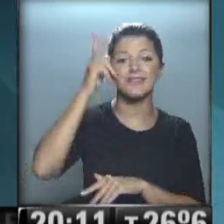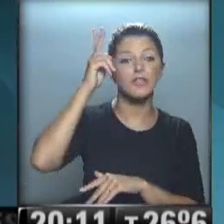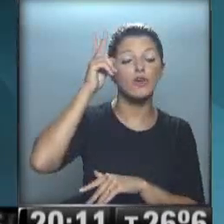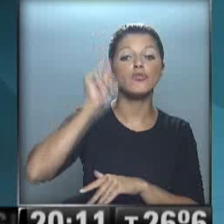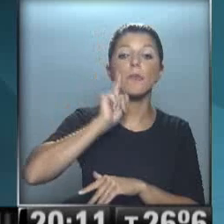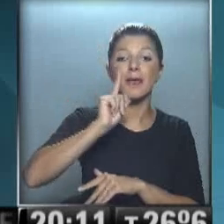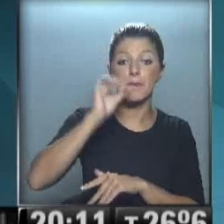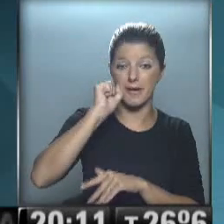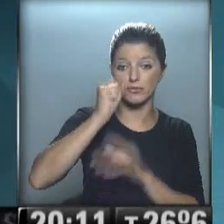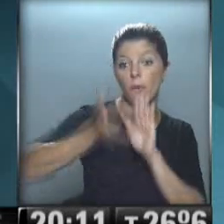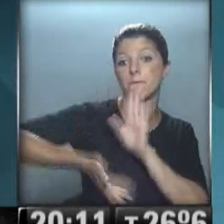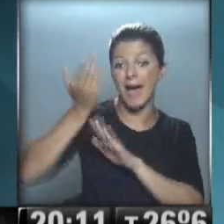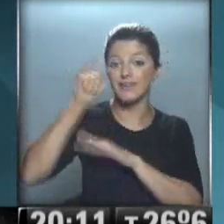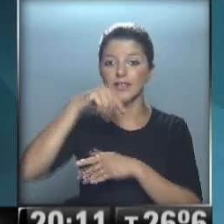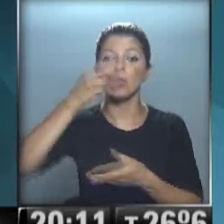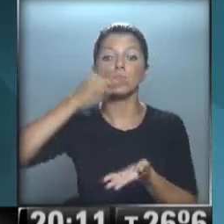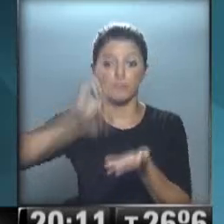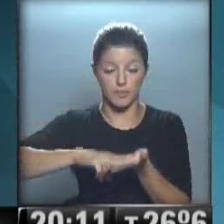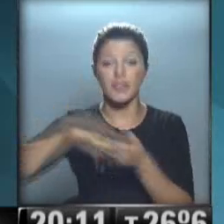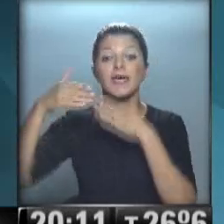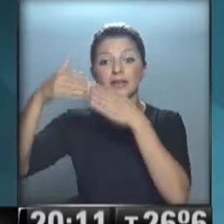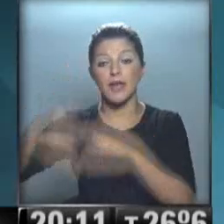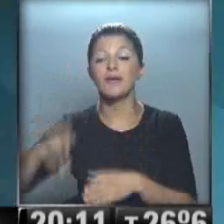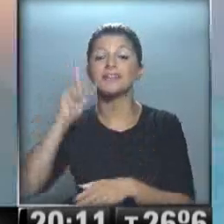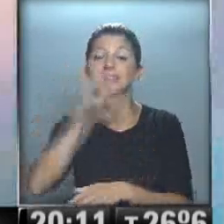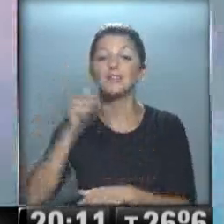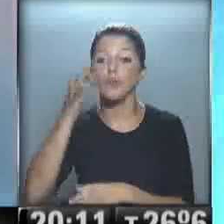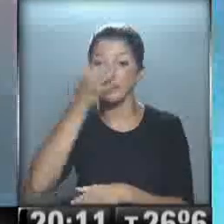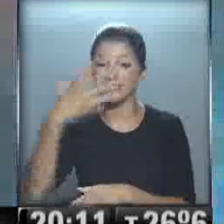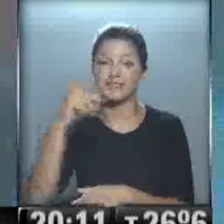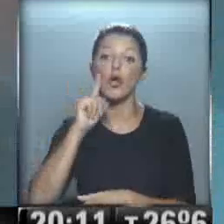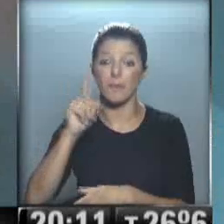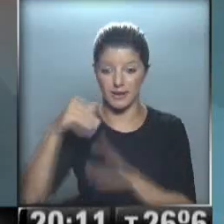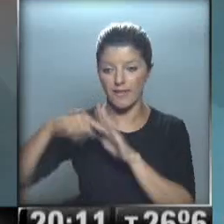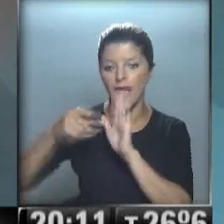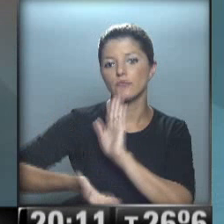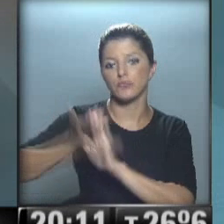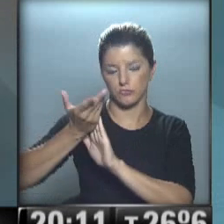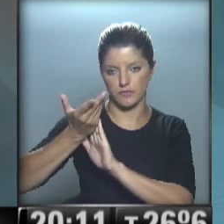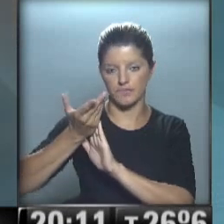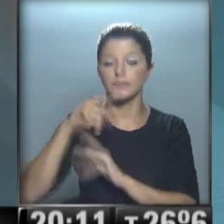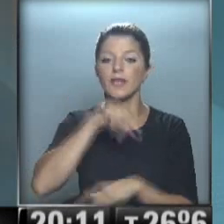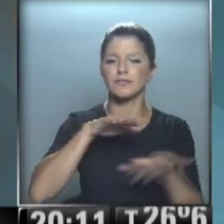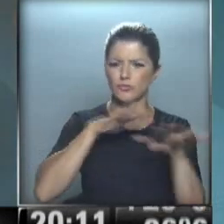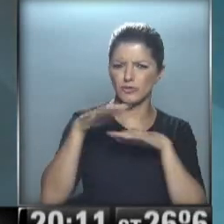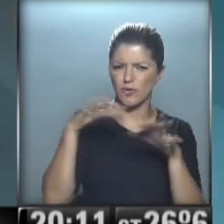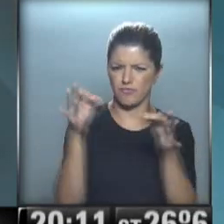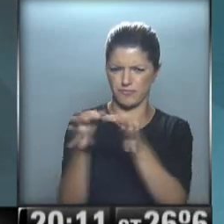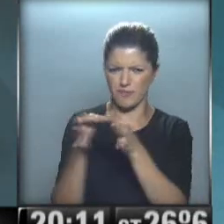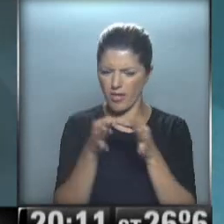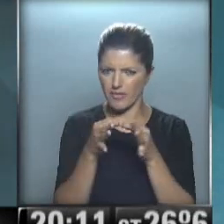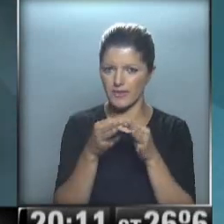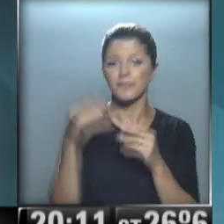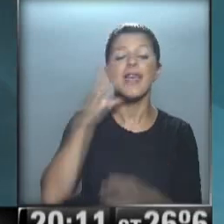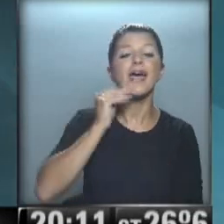para embarcaciones a partir de los 125 mil. Insólito sondeo por Malvinas. En el